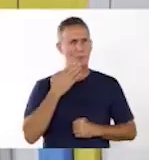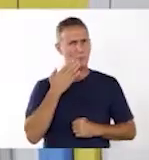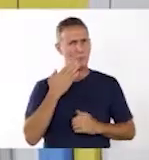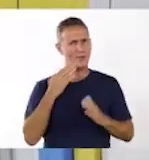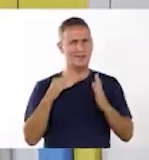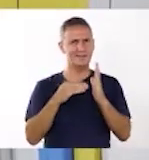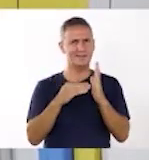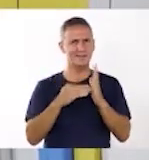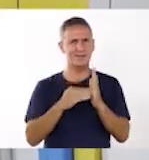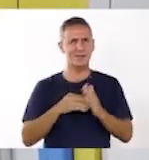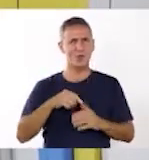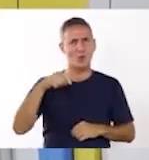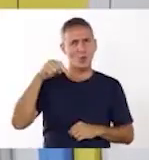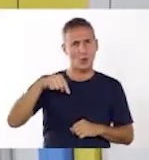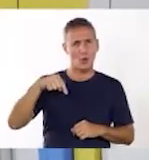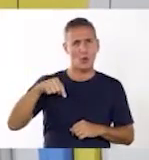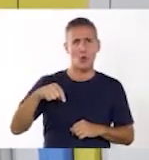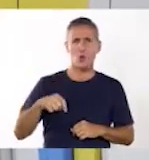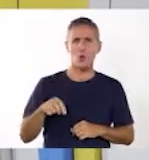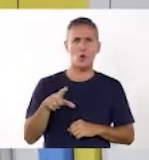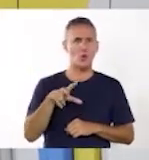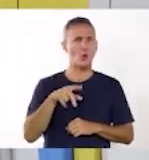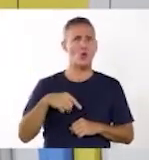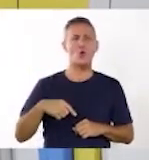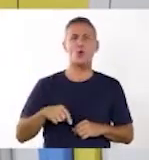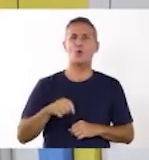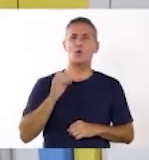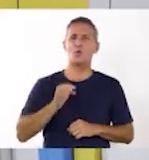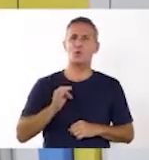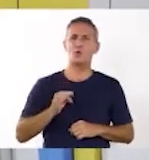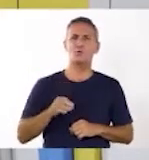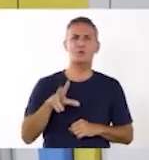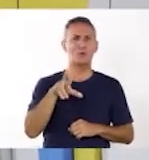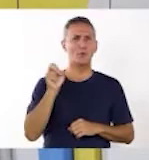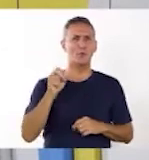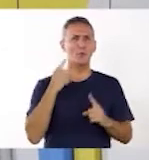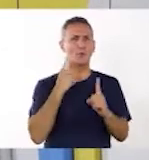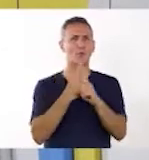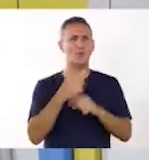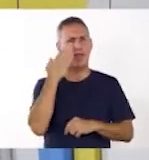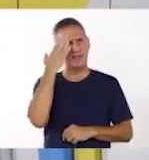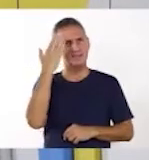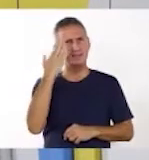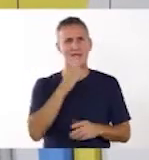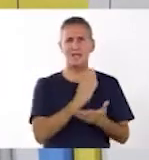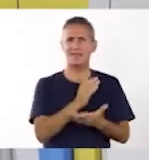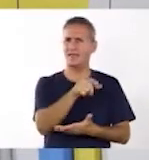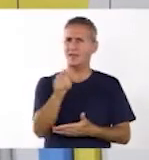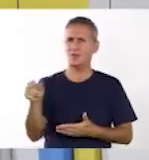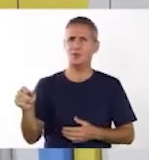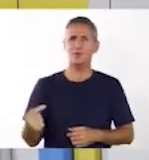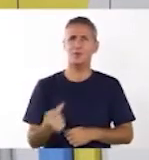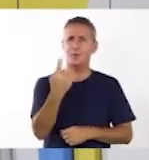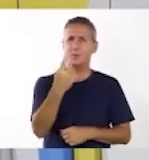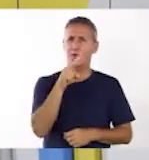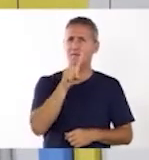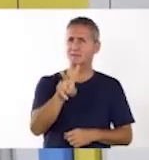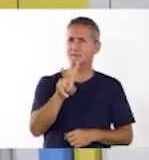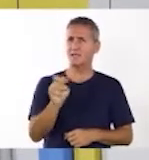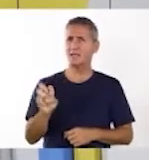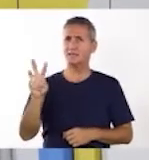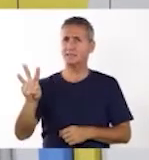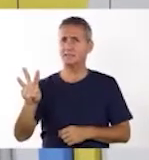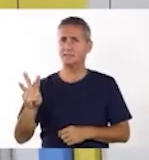Buenas tardes. Hoy, como siempre, en un nuevo encuentro y saludando a los estudiantes de primero,